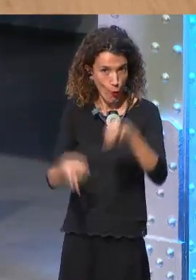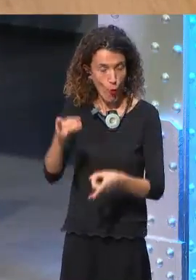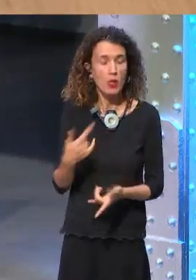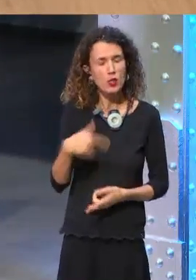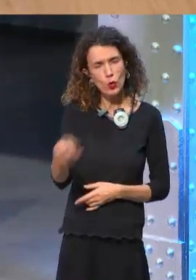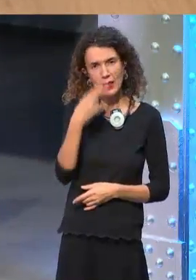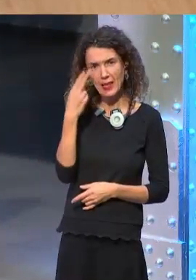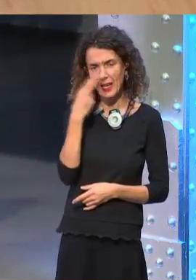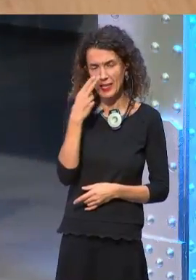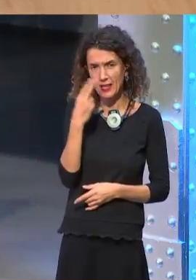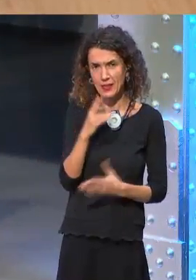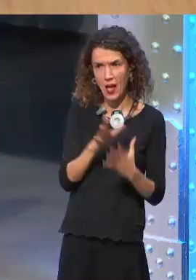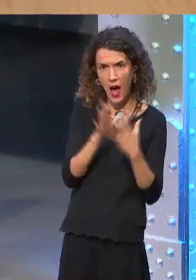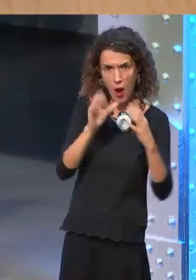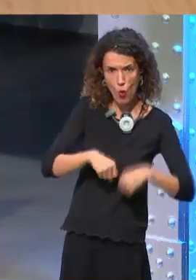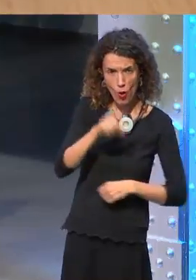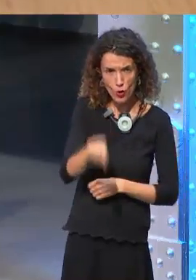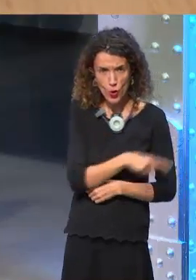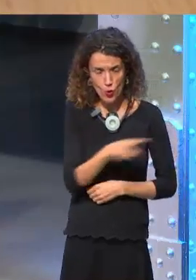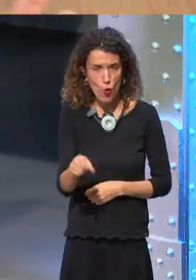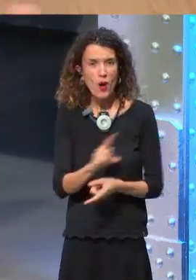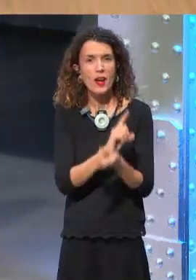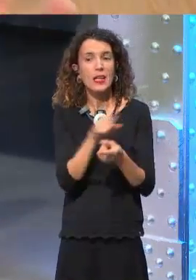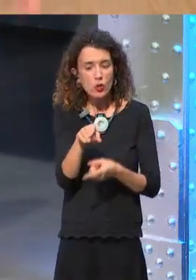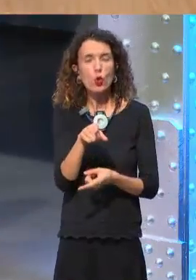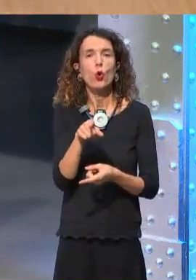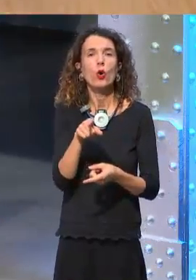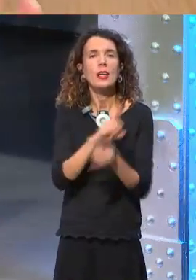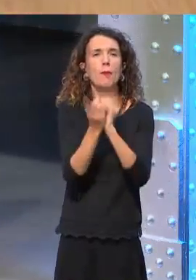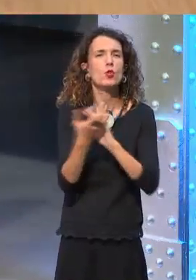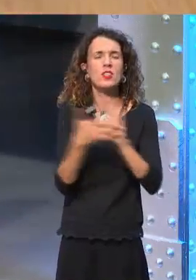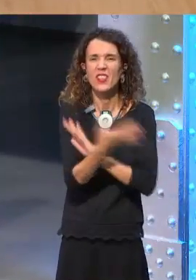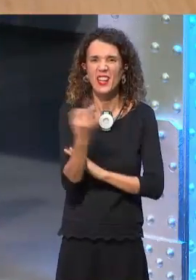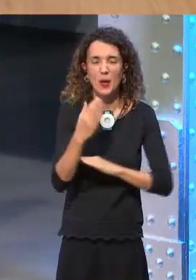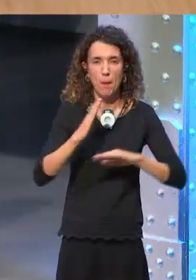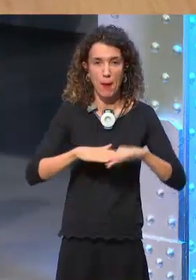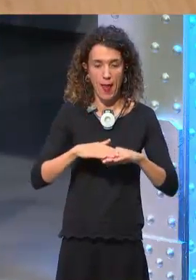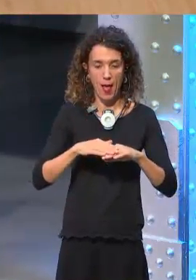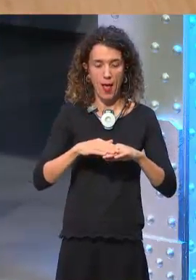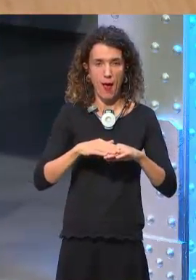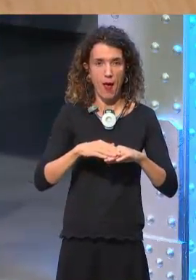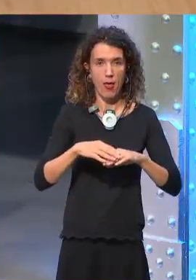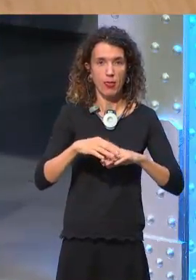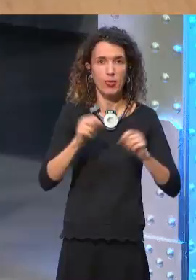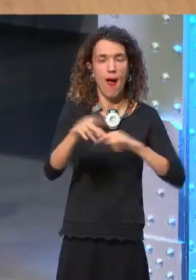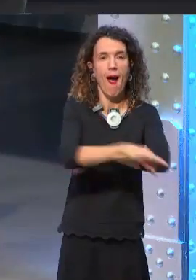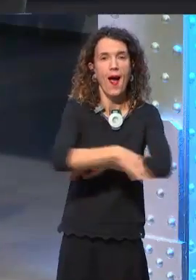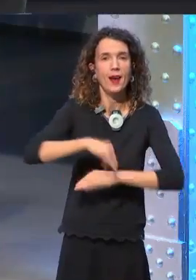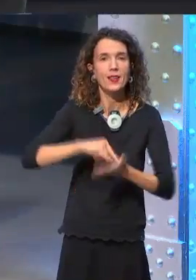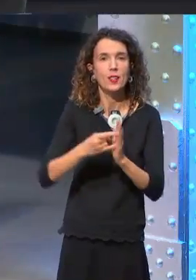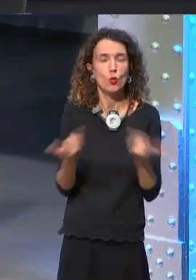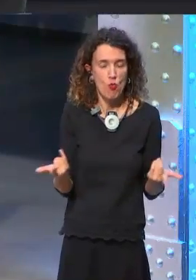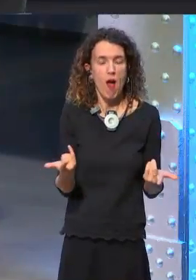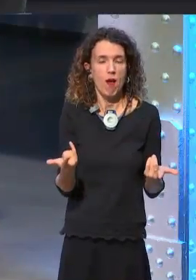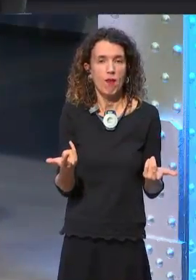Creo que esto es muy interesante. ¿Estás de acuerdo con esto, con este cambio? ¿Qué implica esto para la arquitectura? Este TUNF, como se